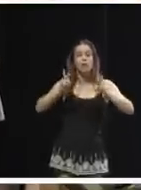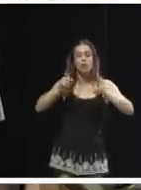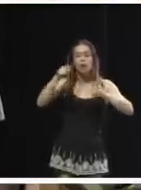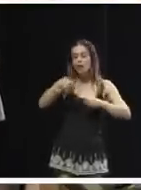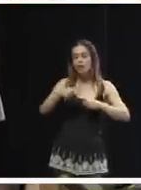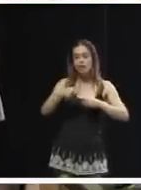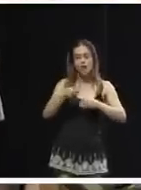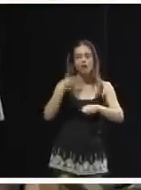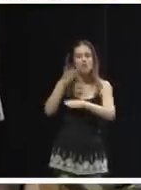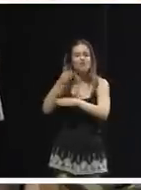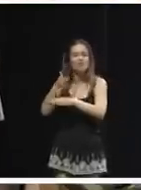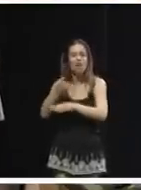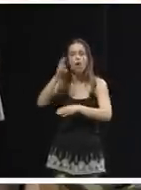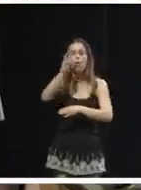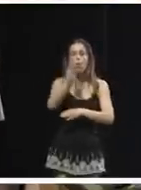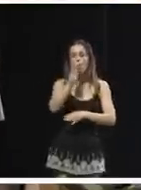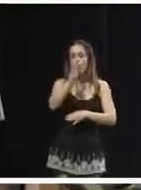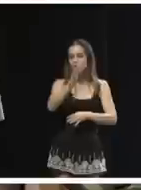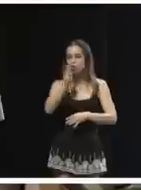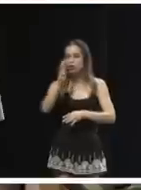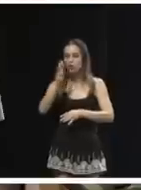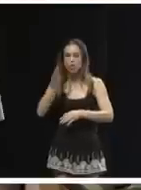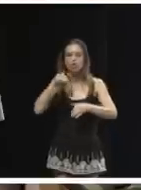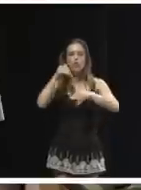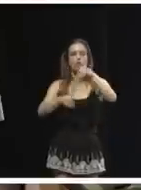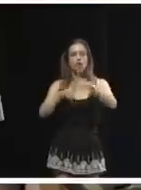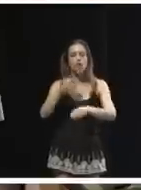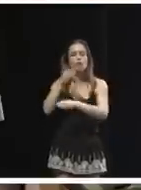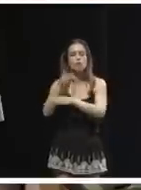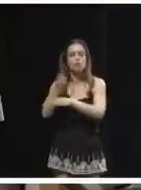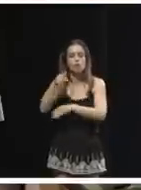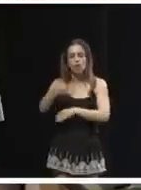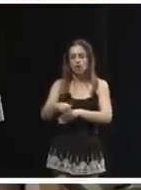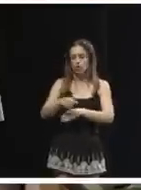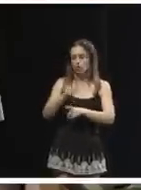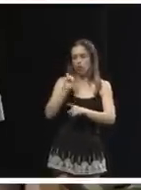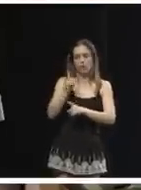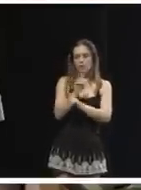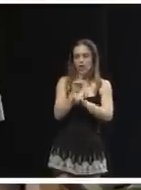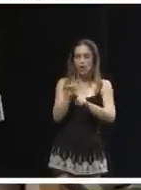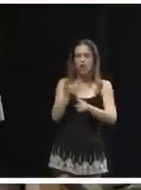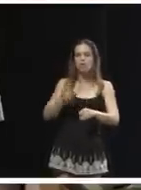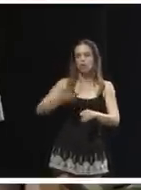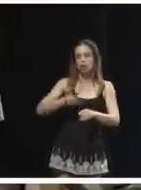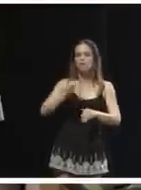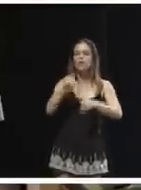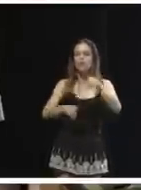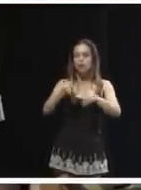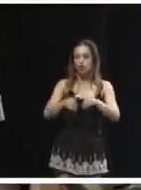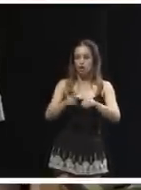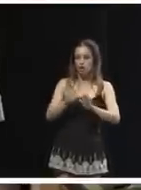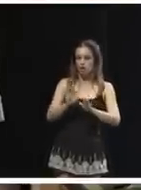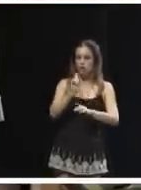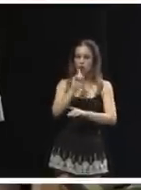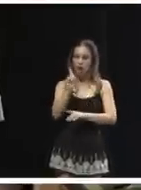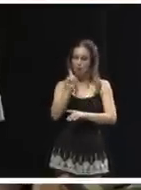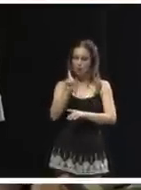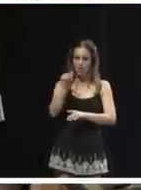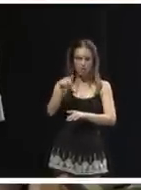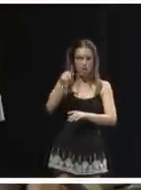cada 4 años solamente. Es muy importante poder votar, pero la democracia no es solamente